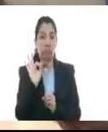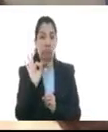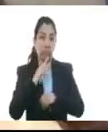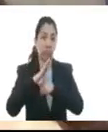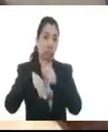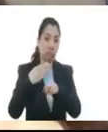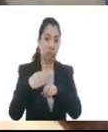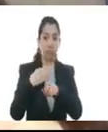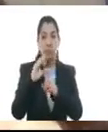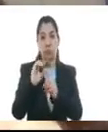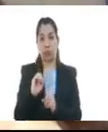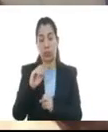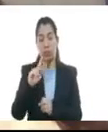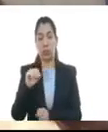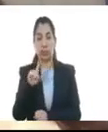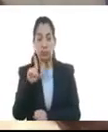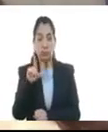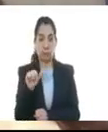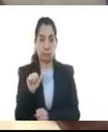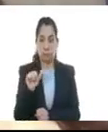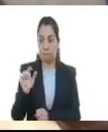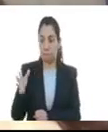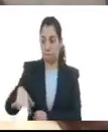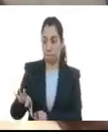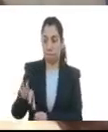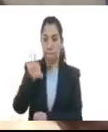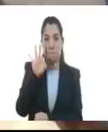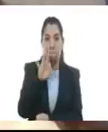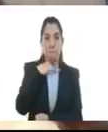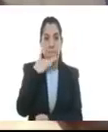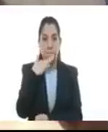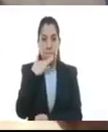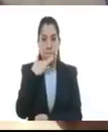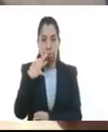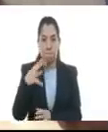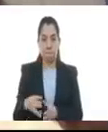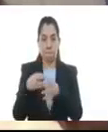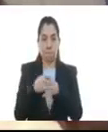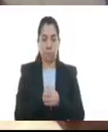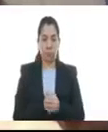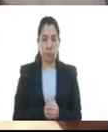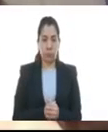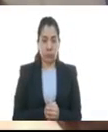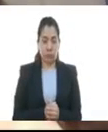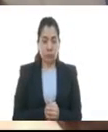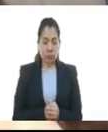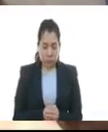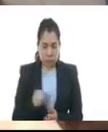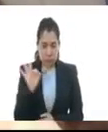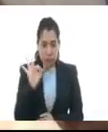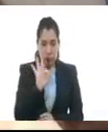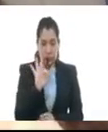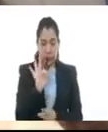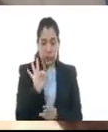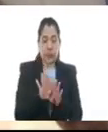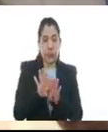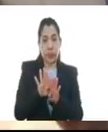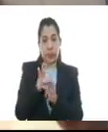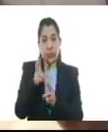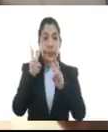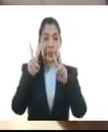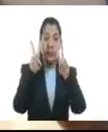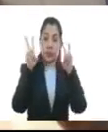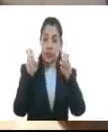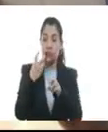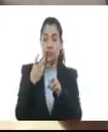era una cuestión muy grave, pues y que pues yo cubriendo el tema no, era muy necesario empujar por